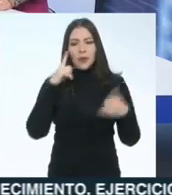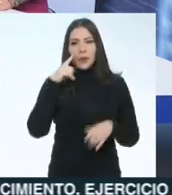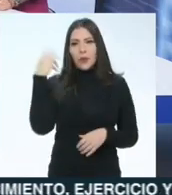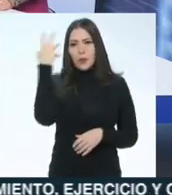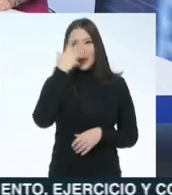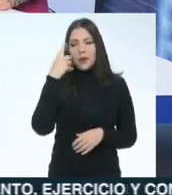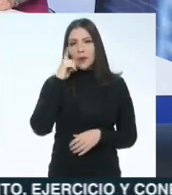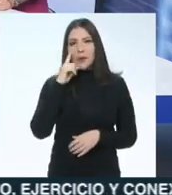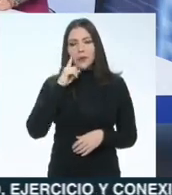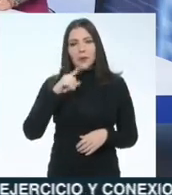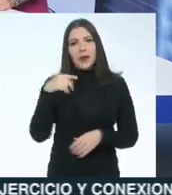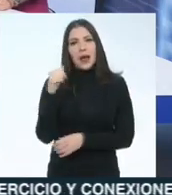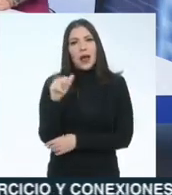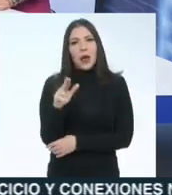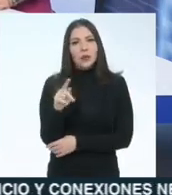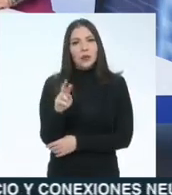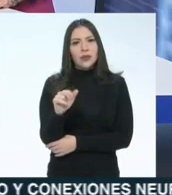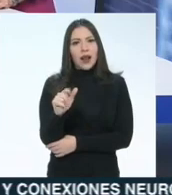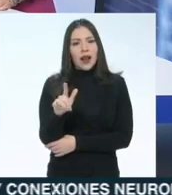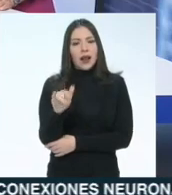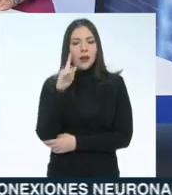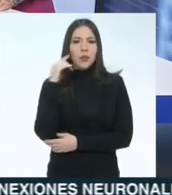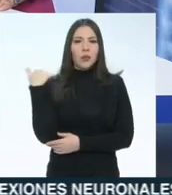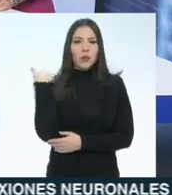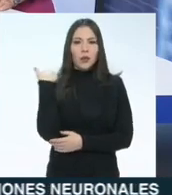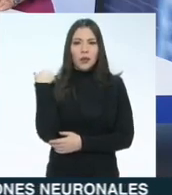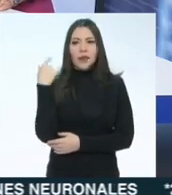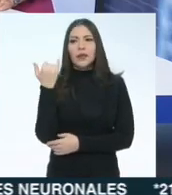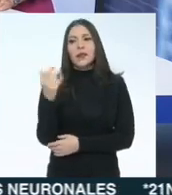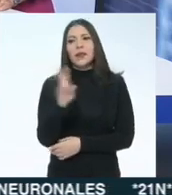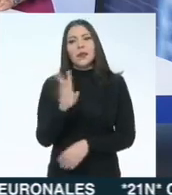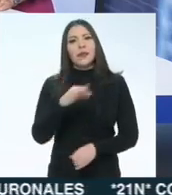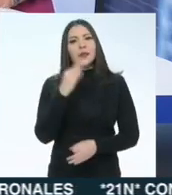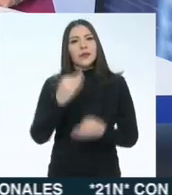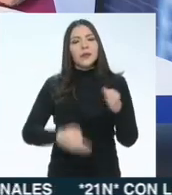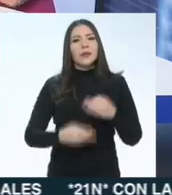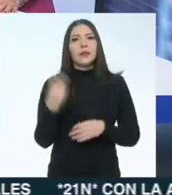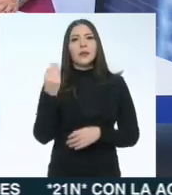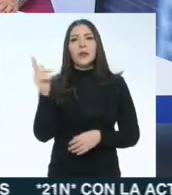estudia le- Derecho, por cierto, también. Por lo menos ya se estableció con una relación después